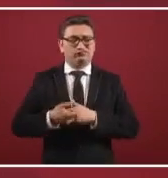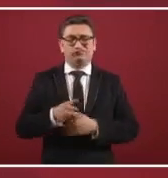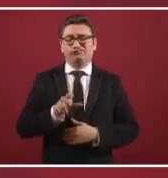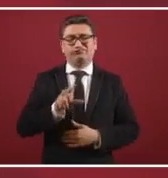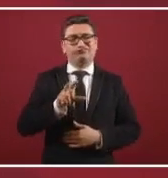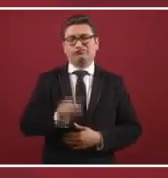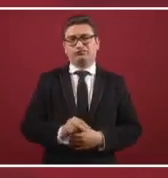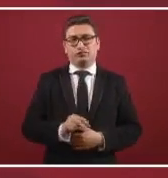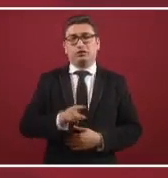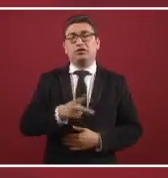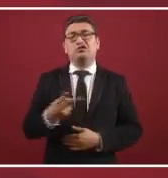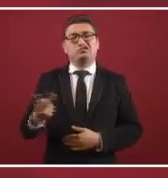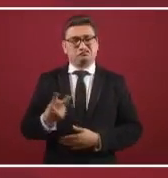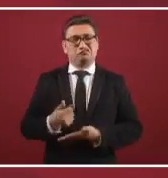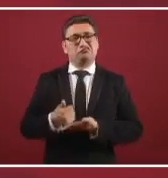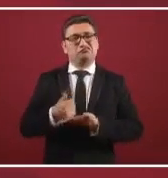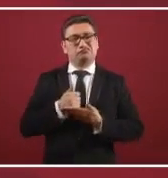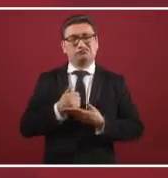me ayudan mucho.